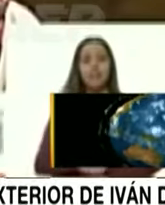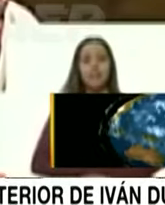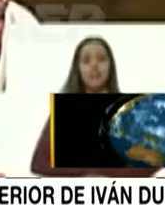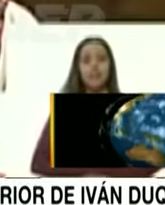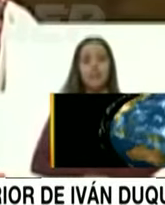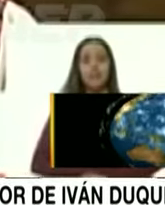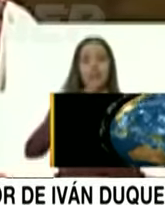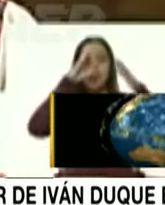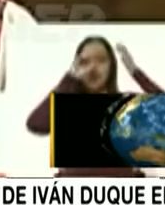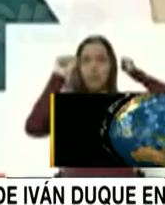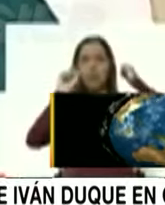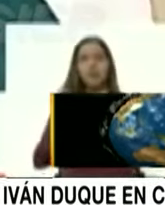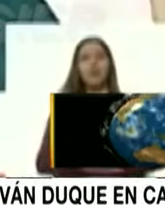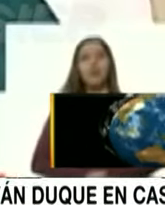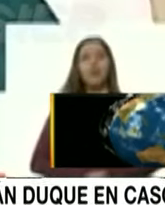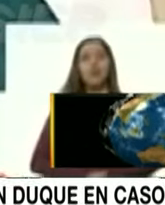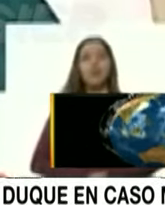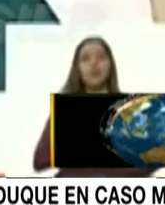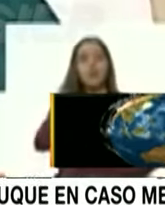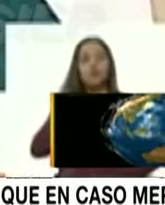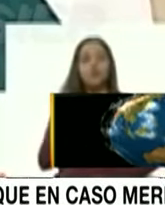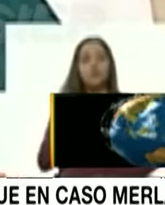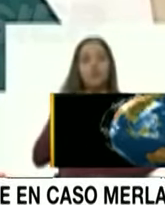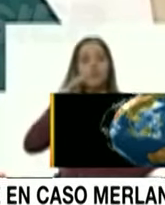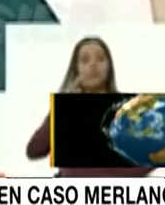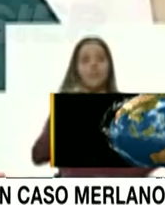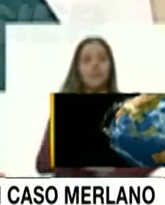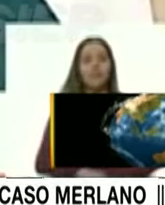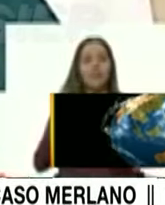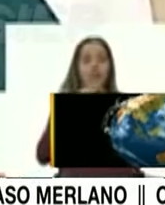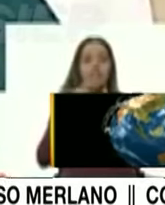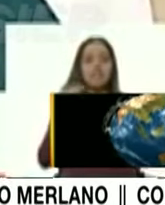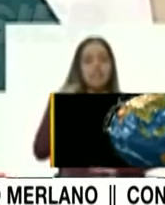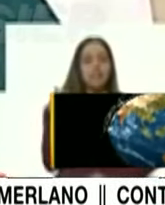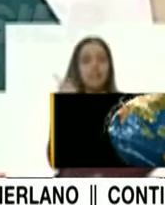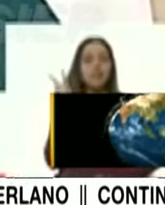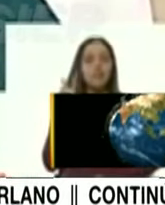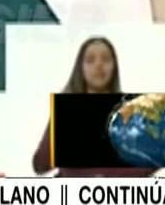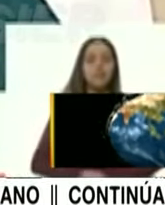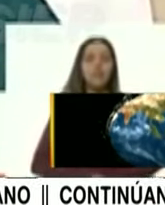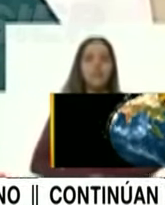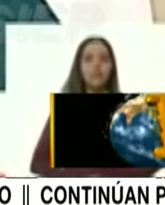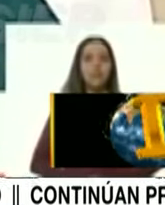embajadora de nuestra hermana patria palestina en Venezuela.